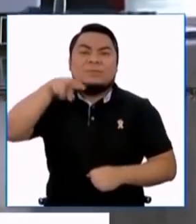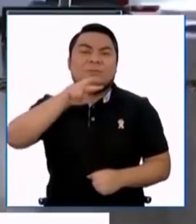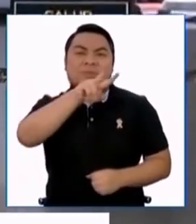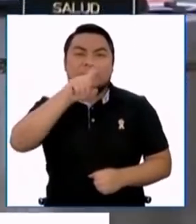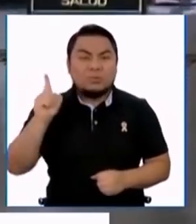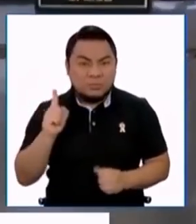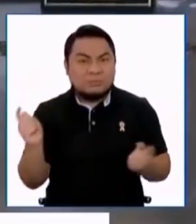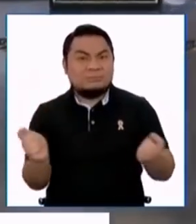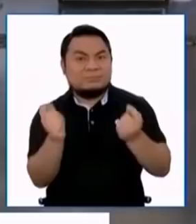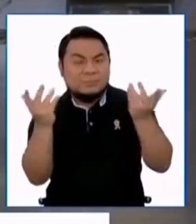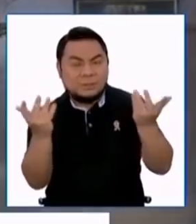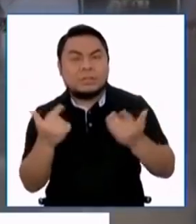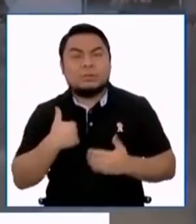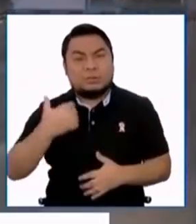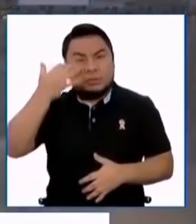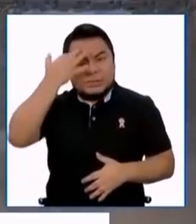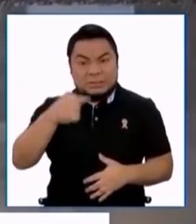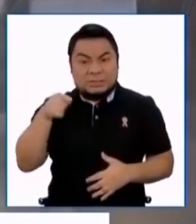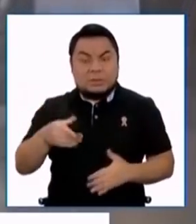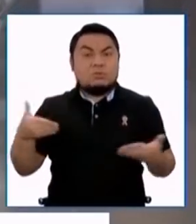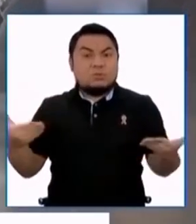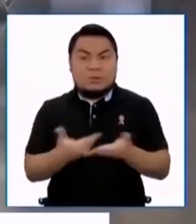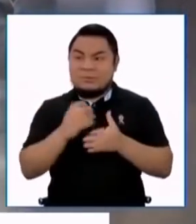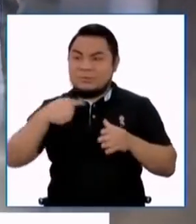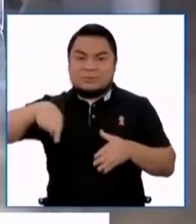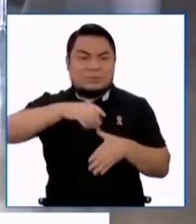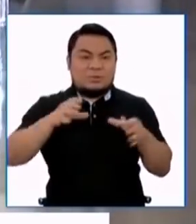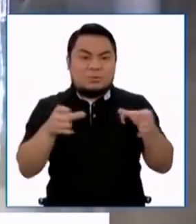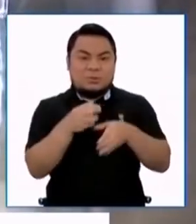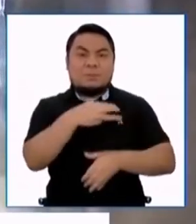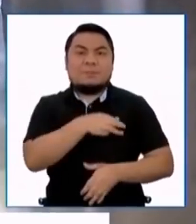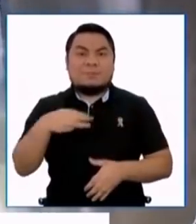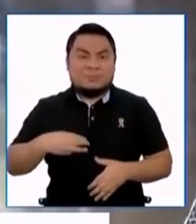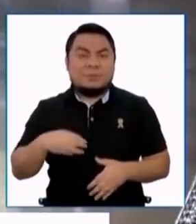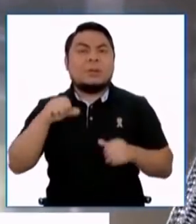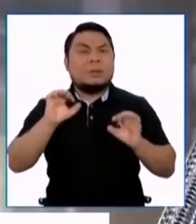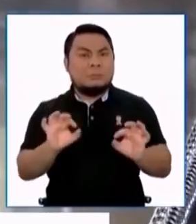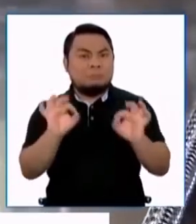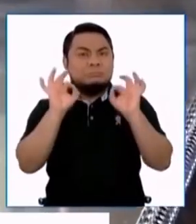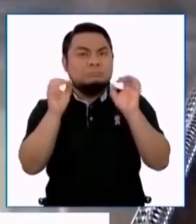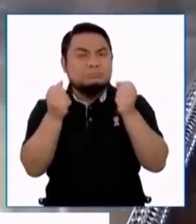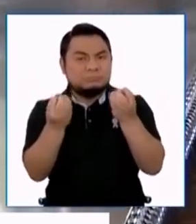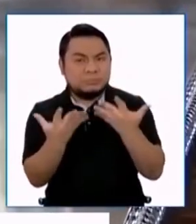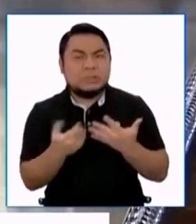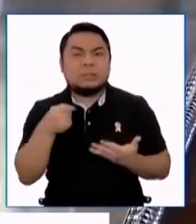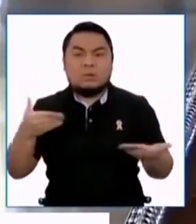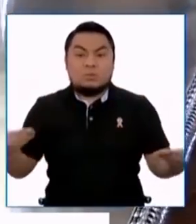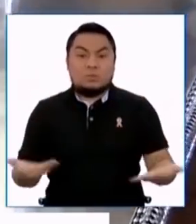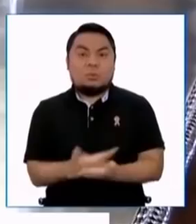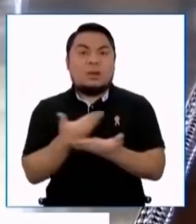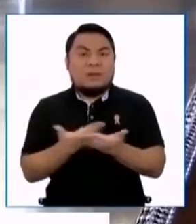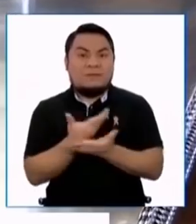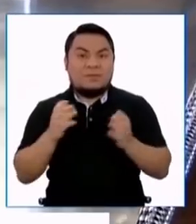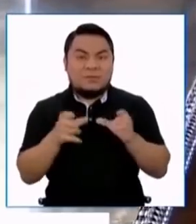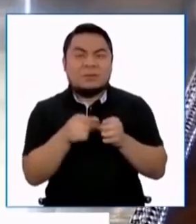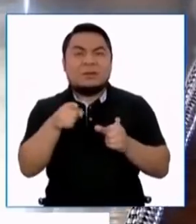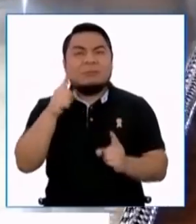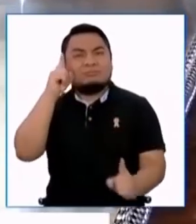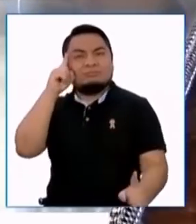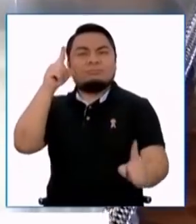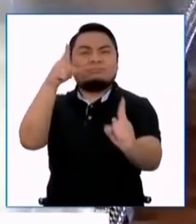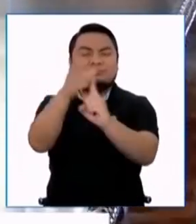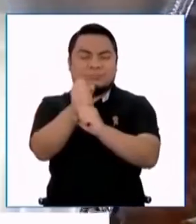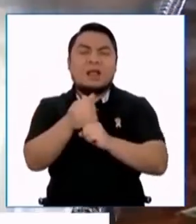seguro que con este nuevo gabinete consistente y renovado